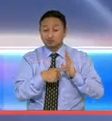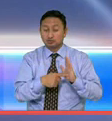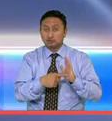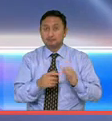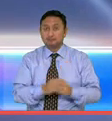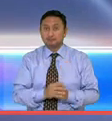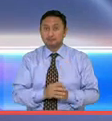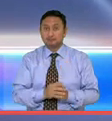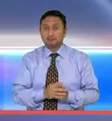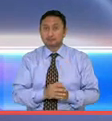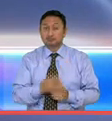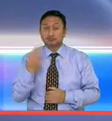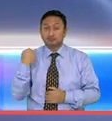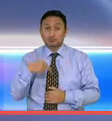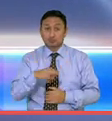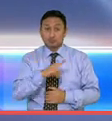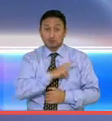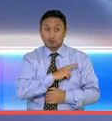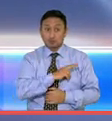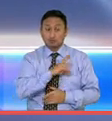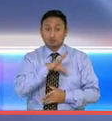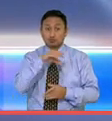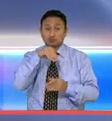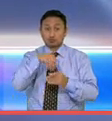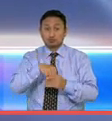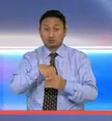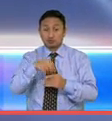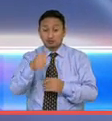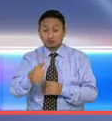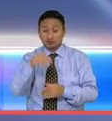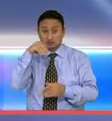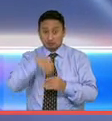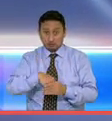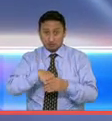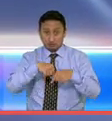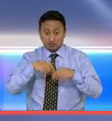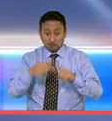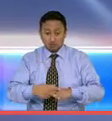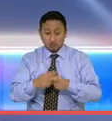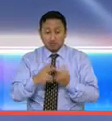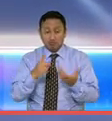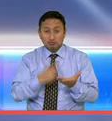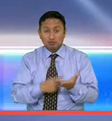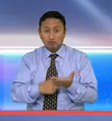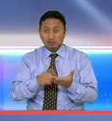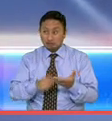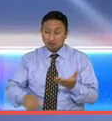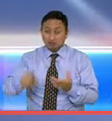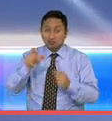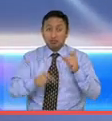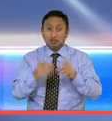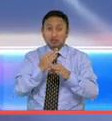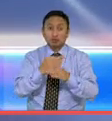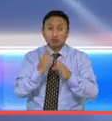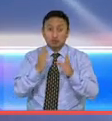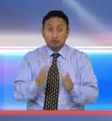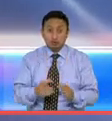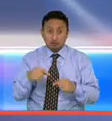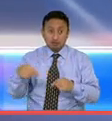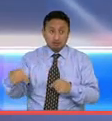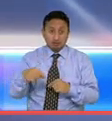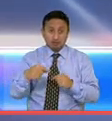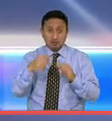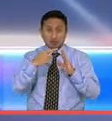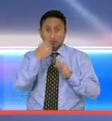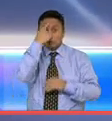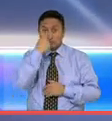es que nosotros, desde al interior del propio organismo, comenzamos a depurar a aquellos funcionarios que no cumplen con